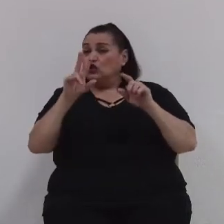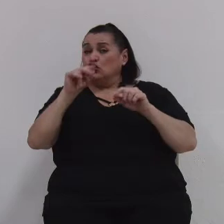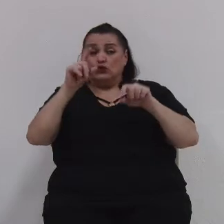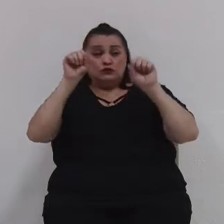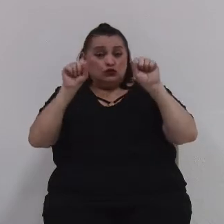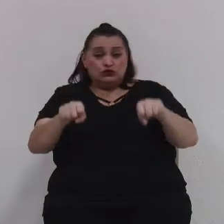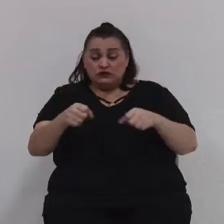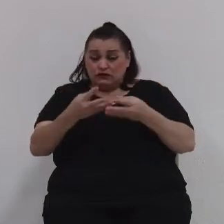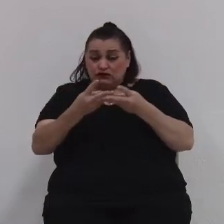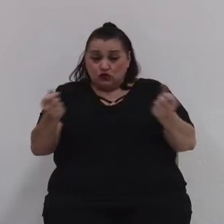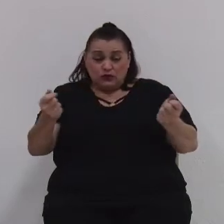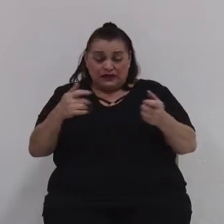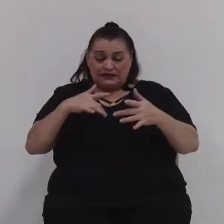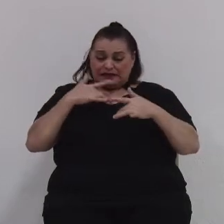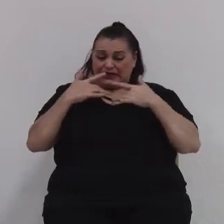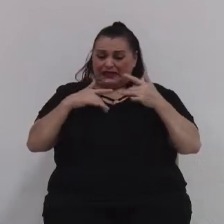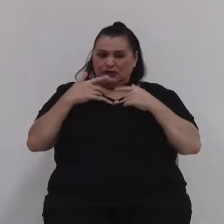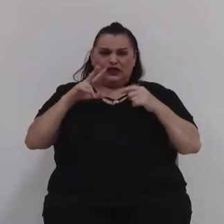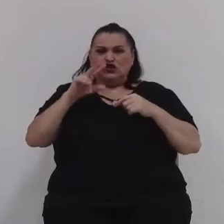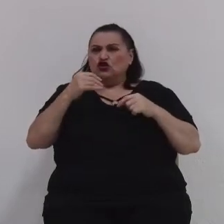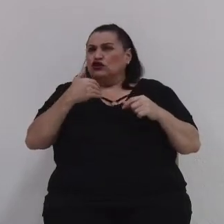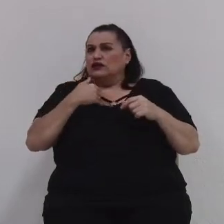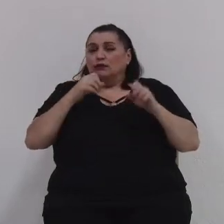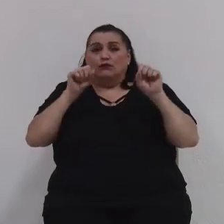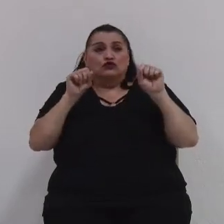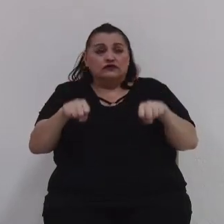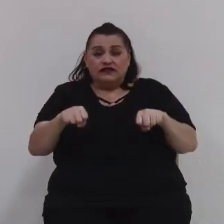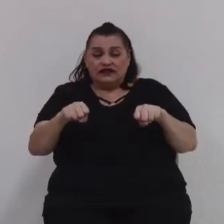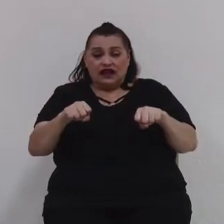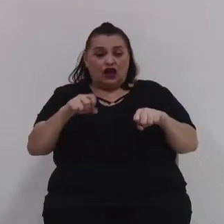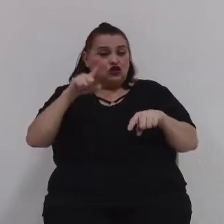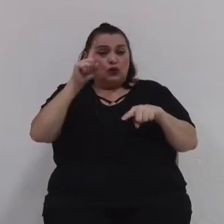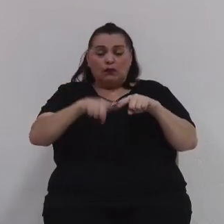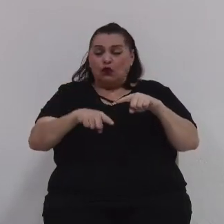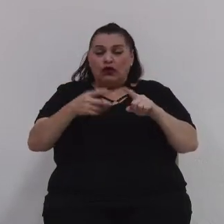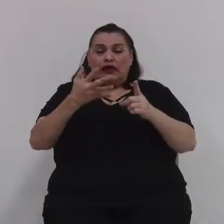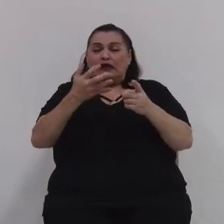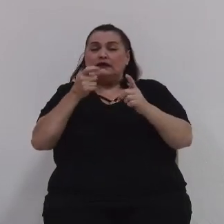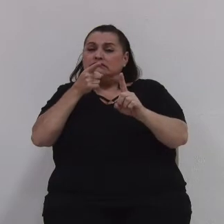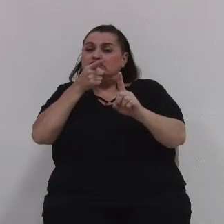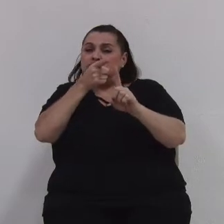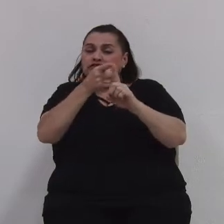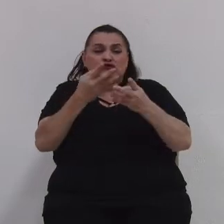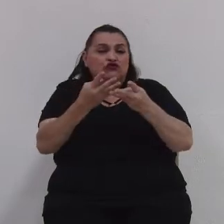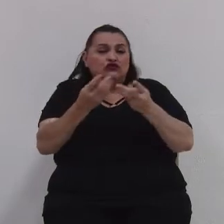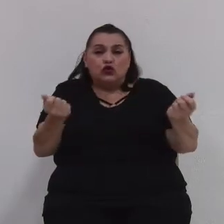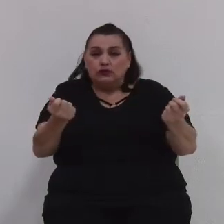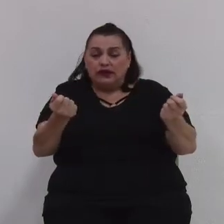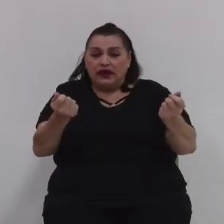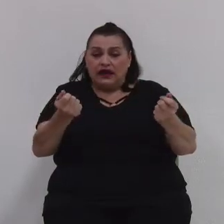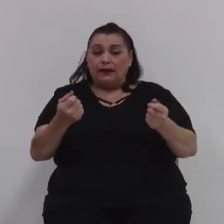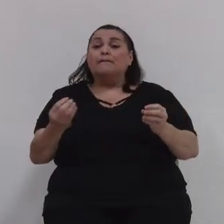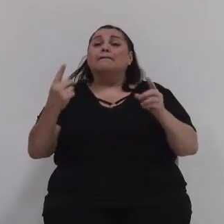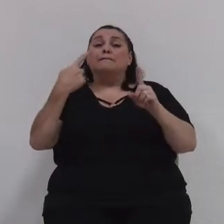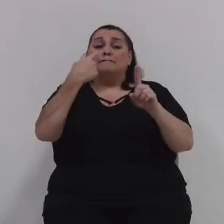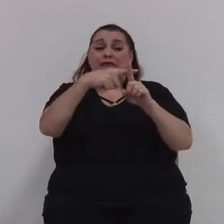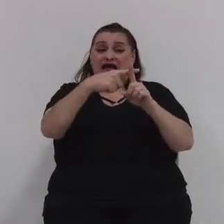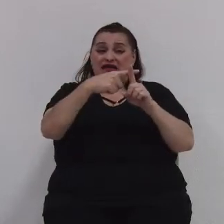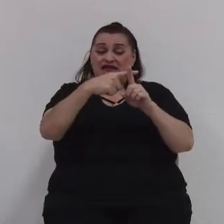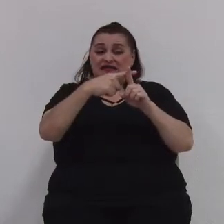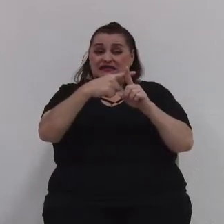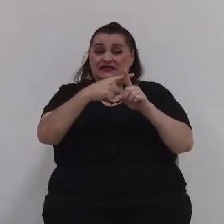¿verdad? Este sentimiento de no tener posibilidad, de no poder aspirar, de no poder resolver, sumado a un Estado que